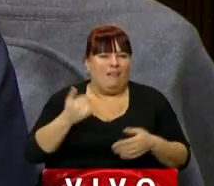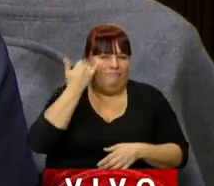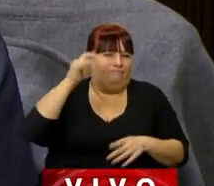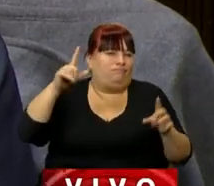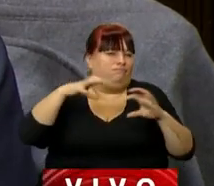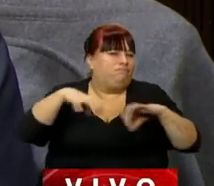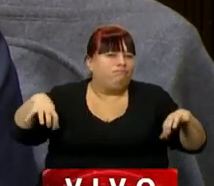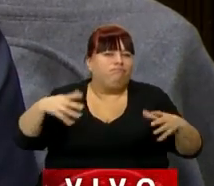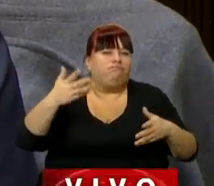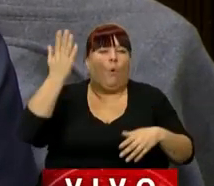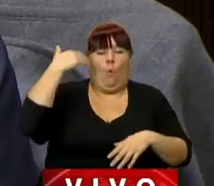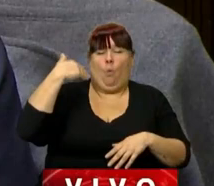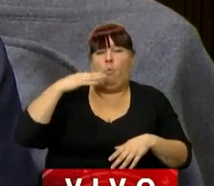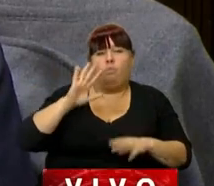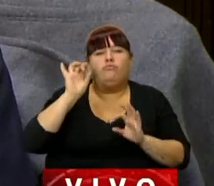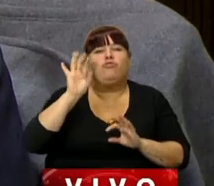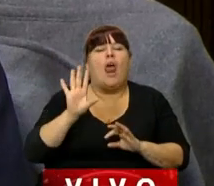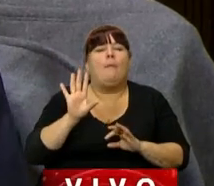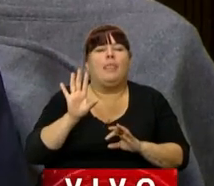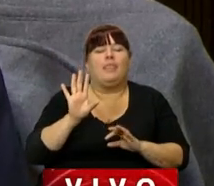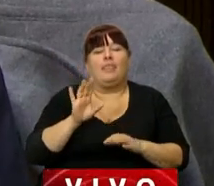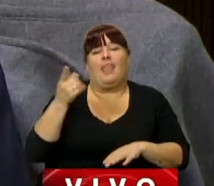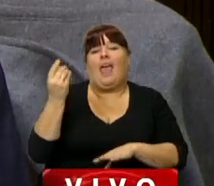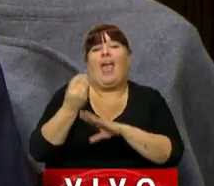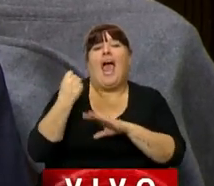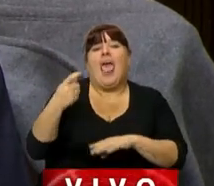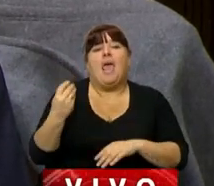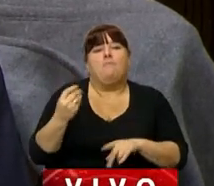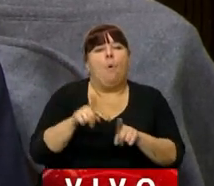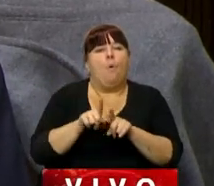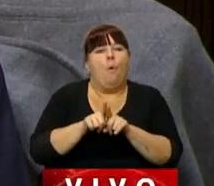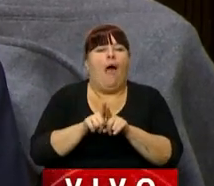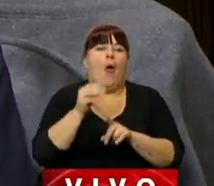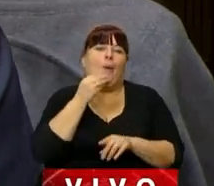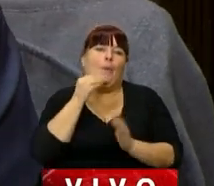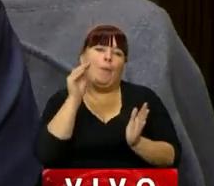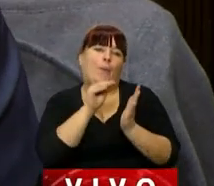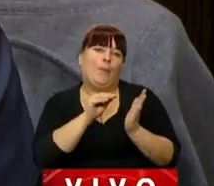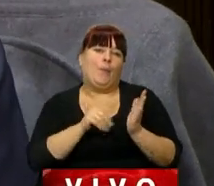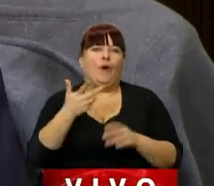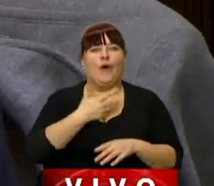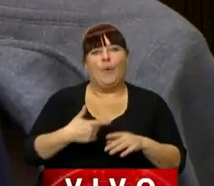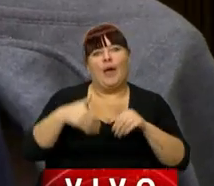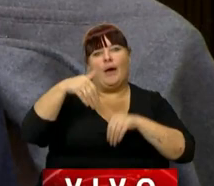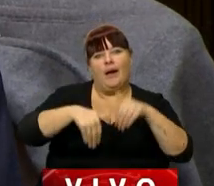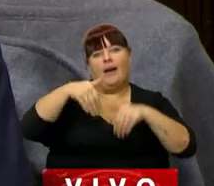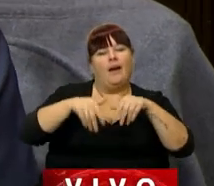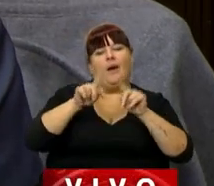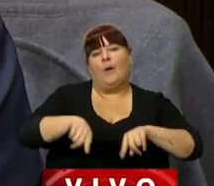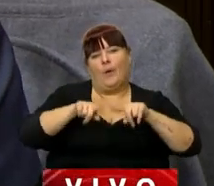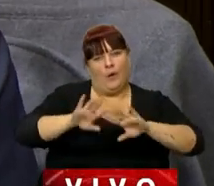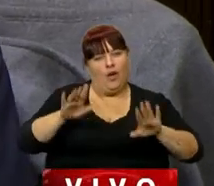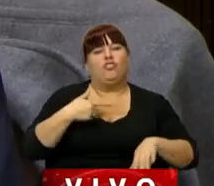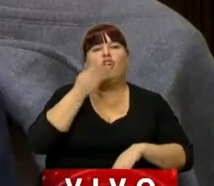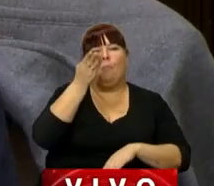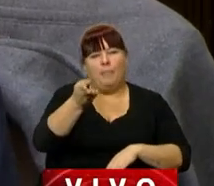bases, desde hace tiempo que lo único que para lo que están es para rellenar las listas del oficialismo elección tras elección.